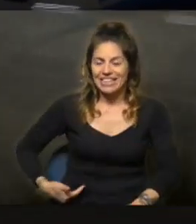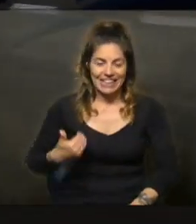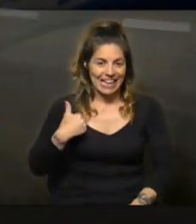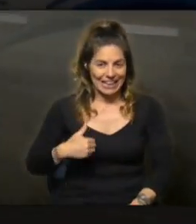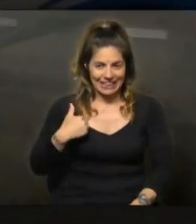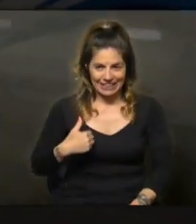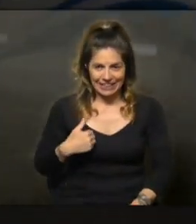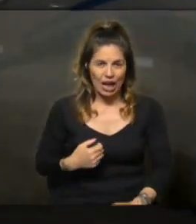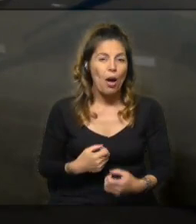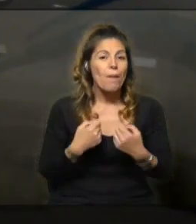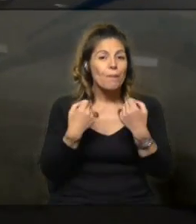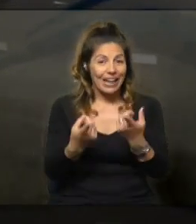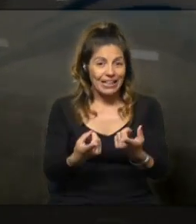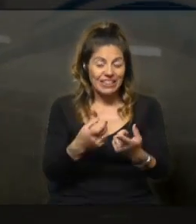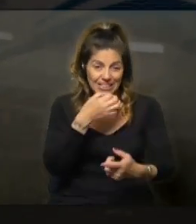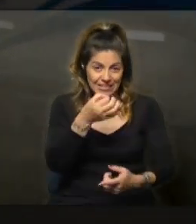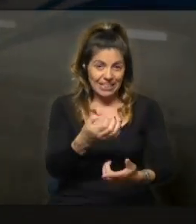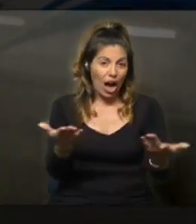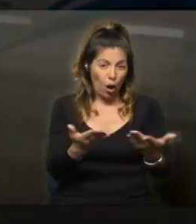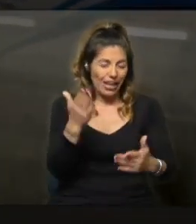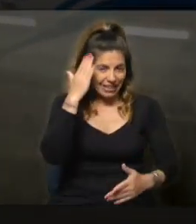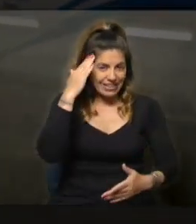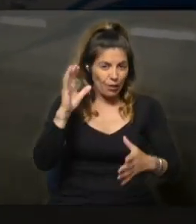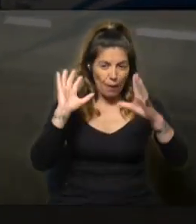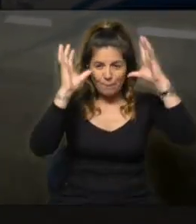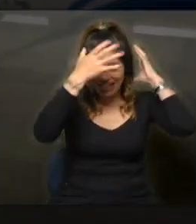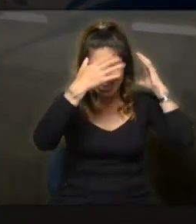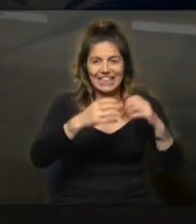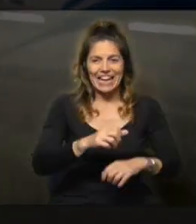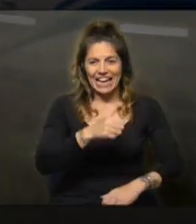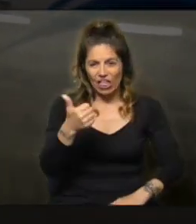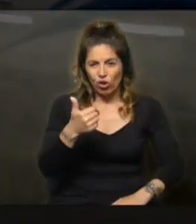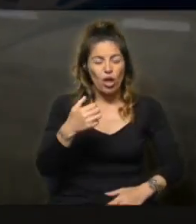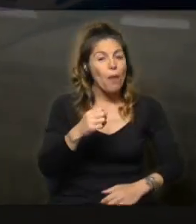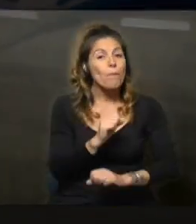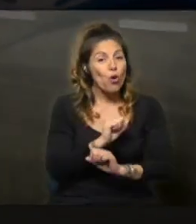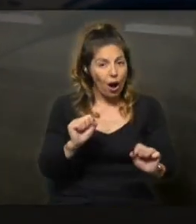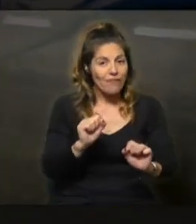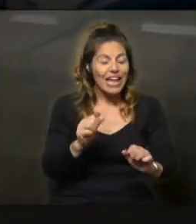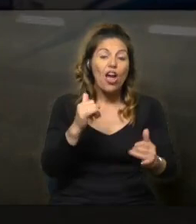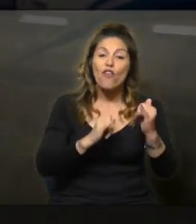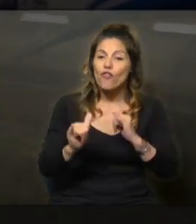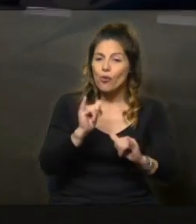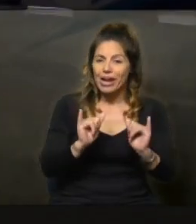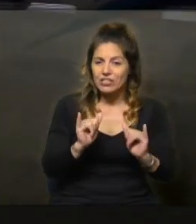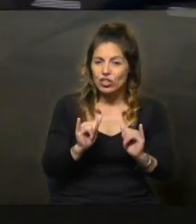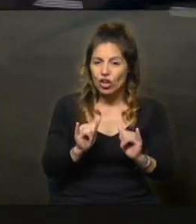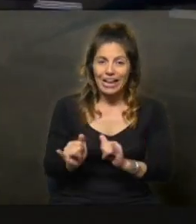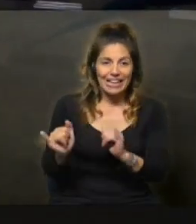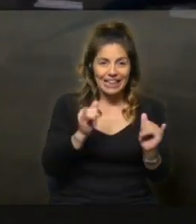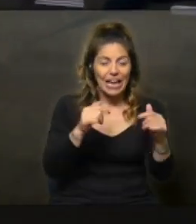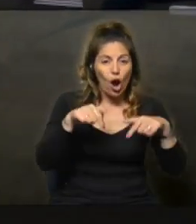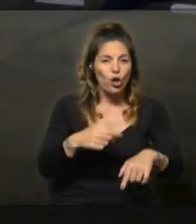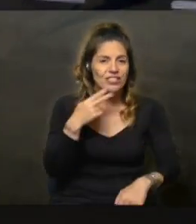aportar Entonces ahora que se sabe que Miley es ganador es muy probable eh la información que hemos reunido a lo largo del día de que hoy se